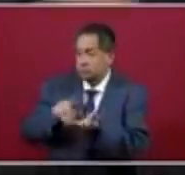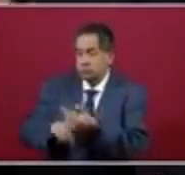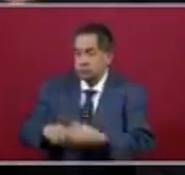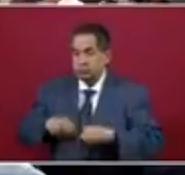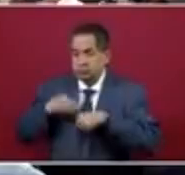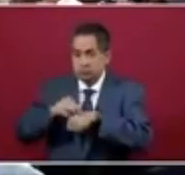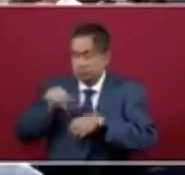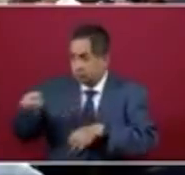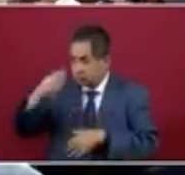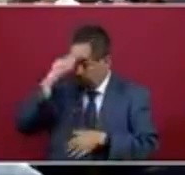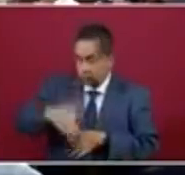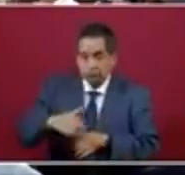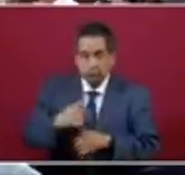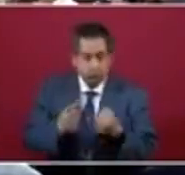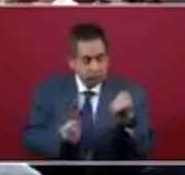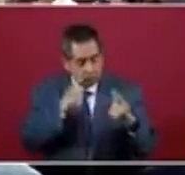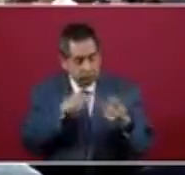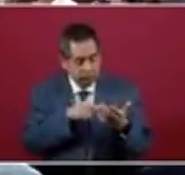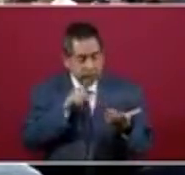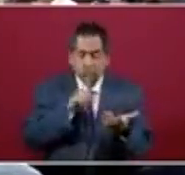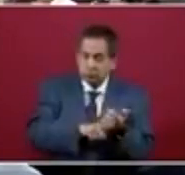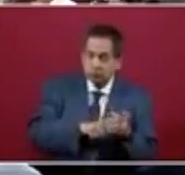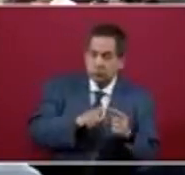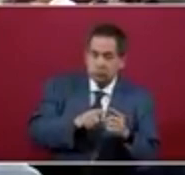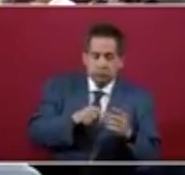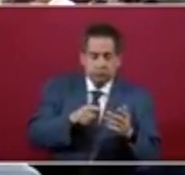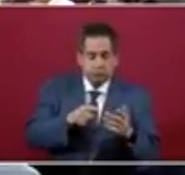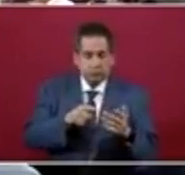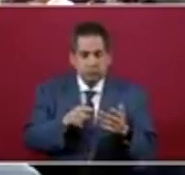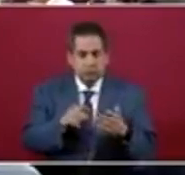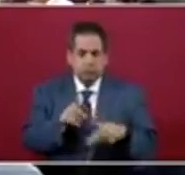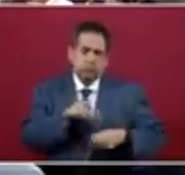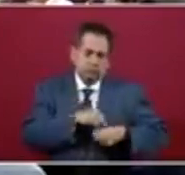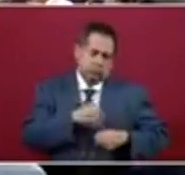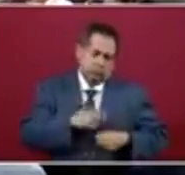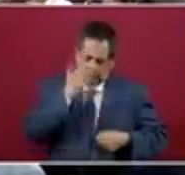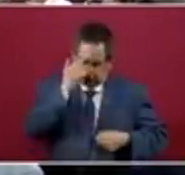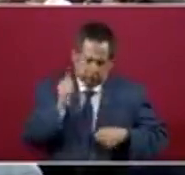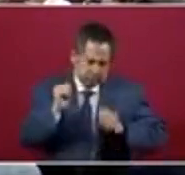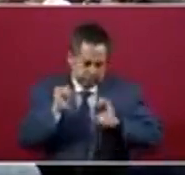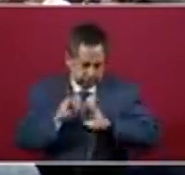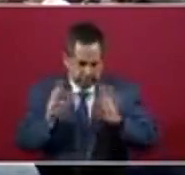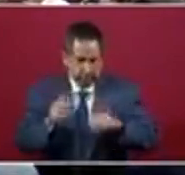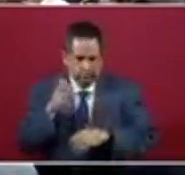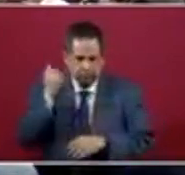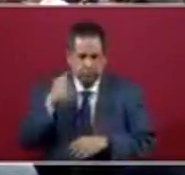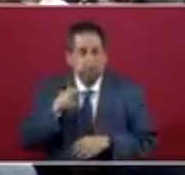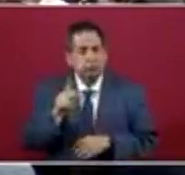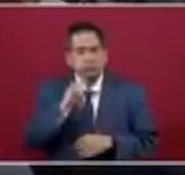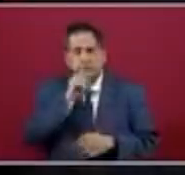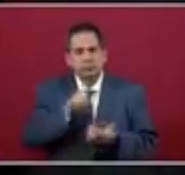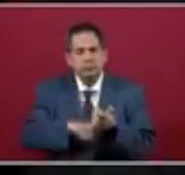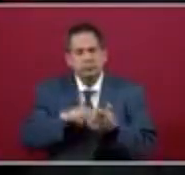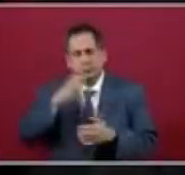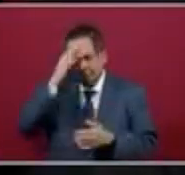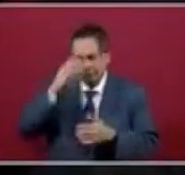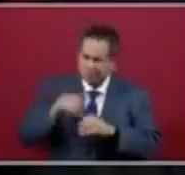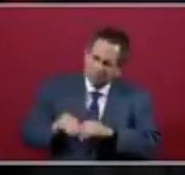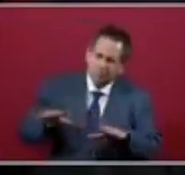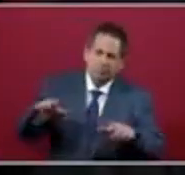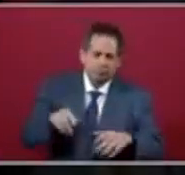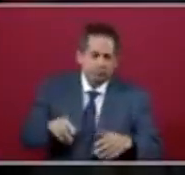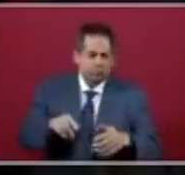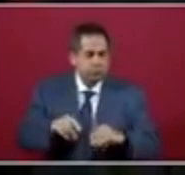ver que algunos de sus datos se van a reservar por obvias razones. Pero también conocer toda esta información, ¿no